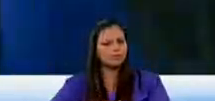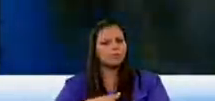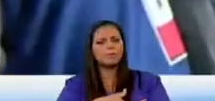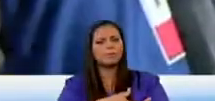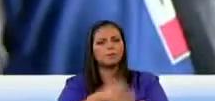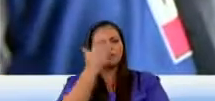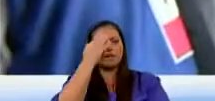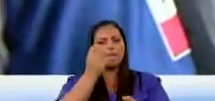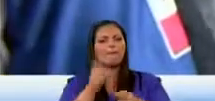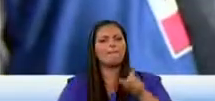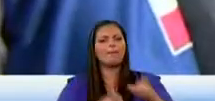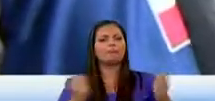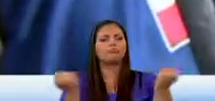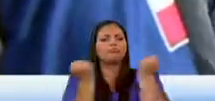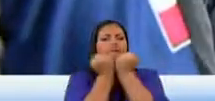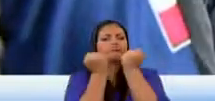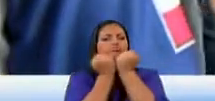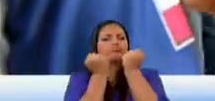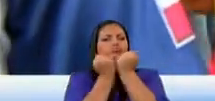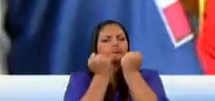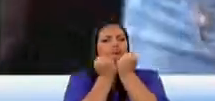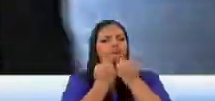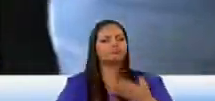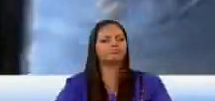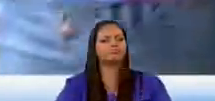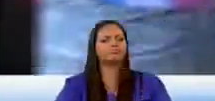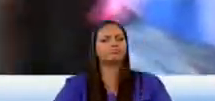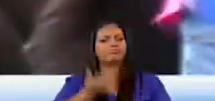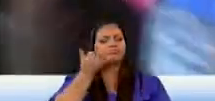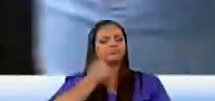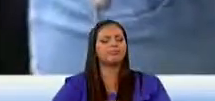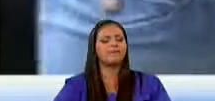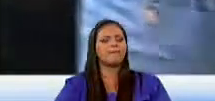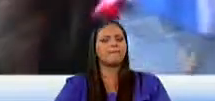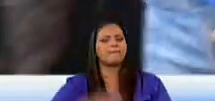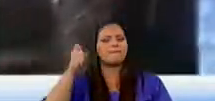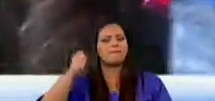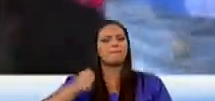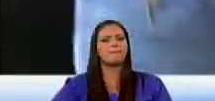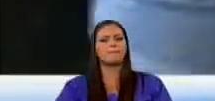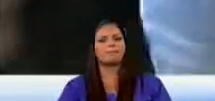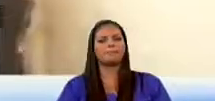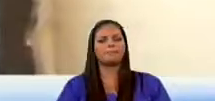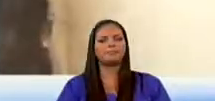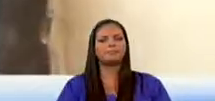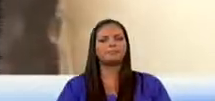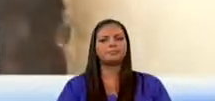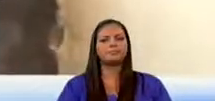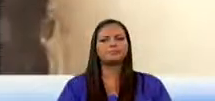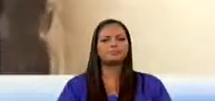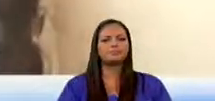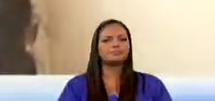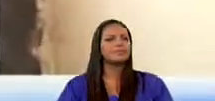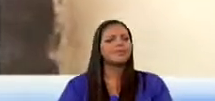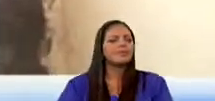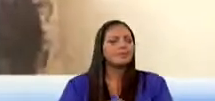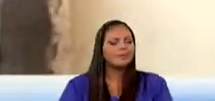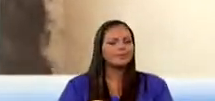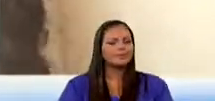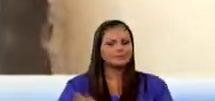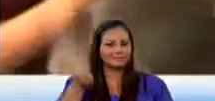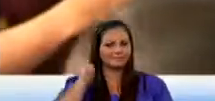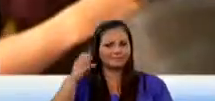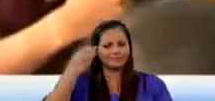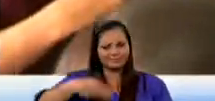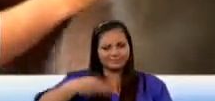un teléfono celular a uno de los usuarios del sistema de transporte Metrovía. El hecho ocurrió la tarde de este miércoles